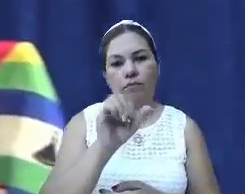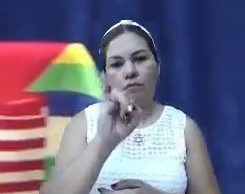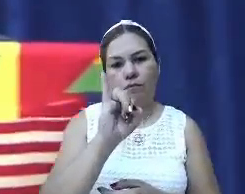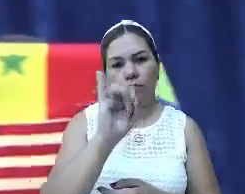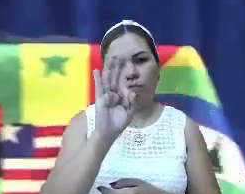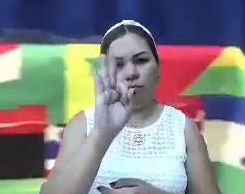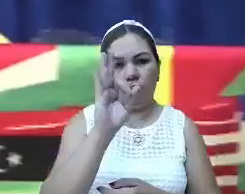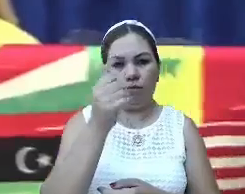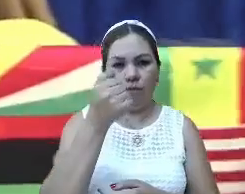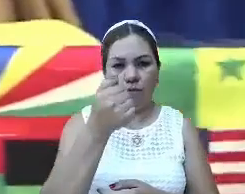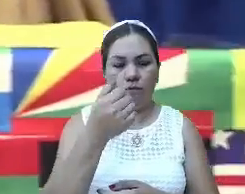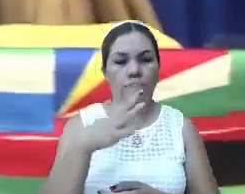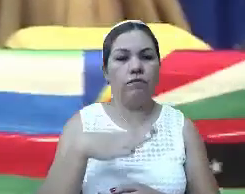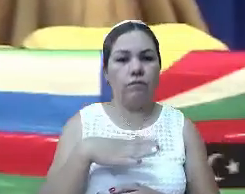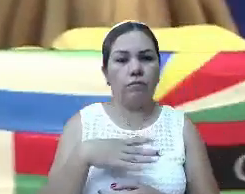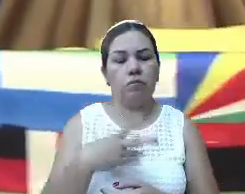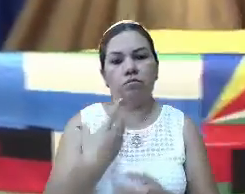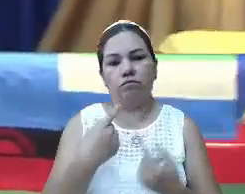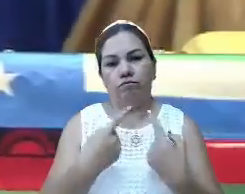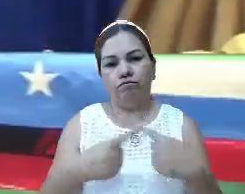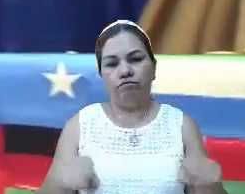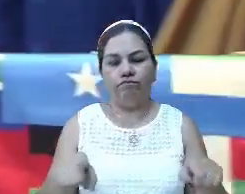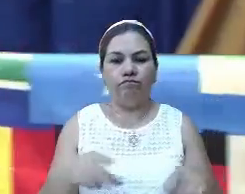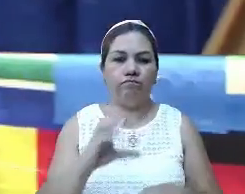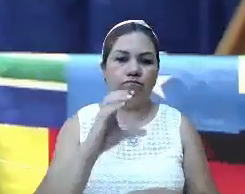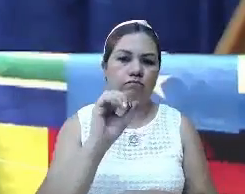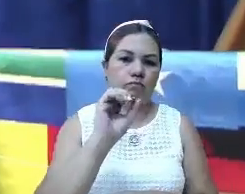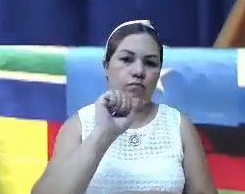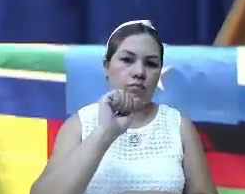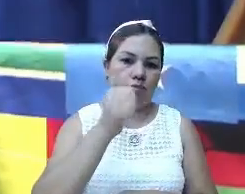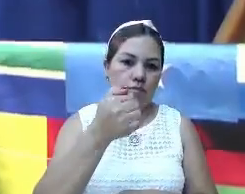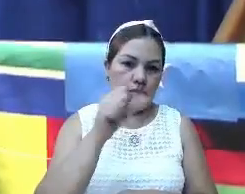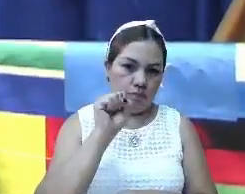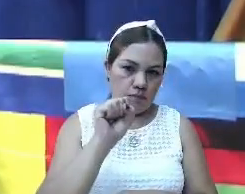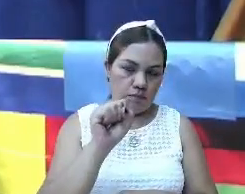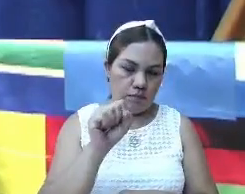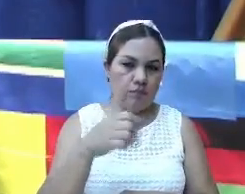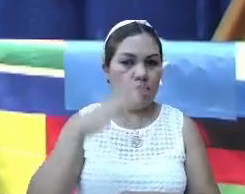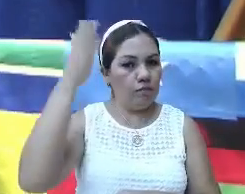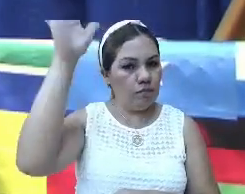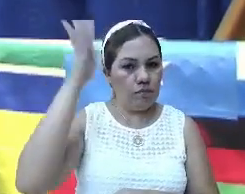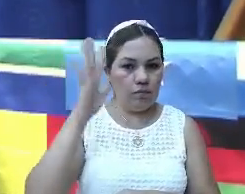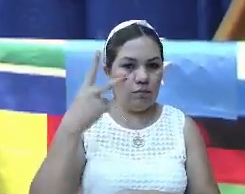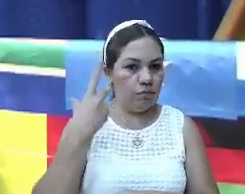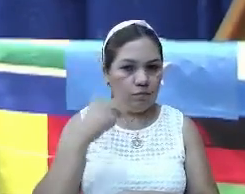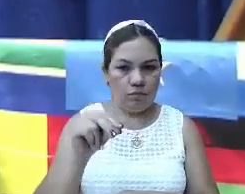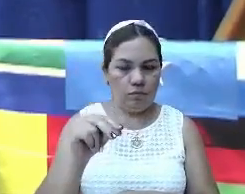Porque hay cosas que Dios no puede hacer si tú no empiezas a hacer algo.